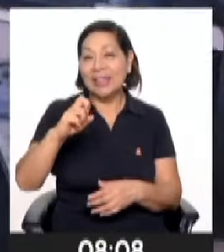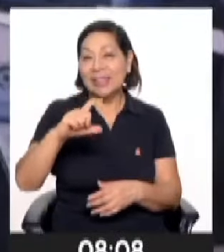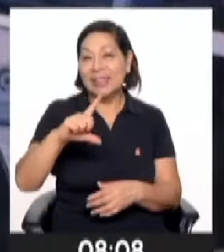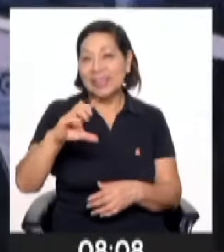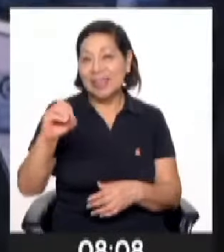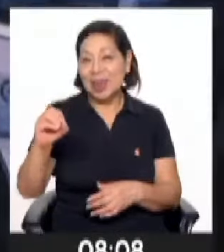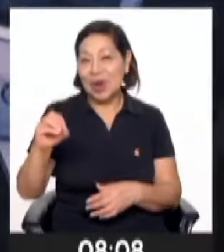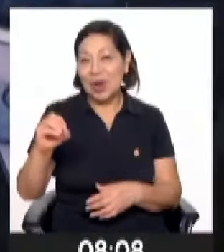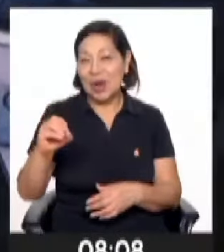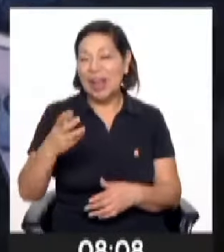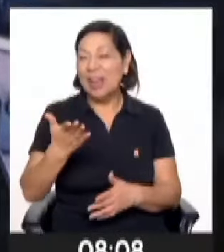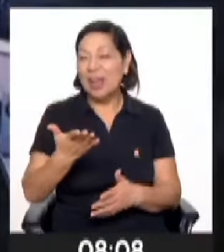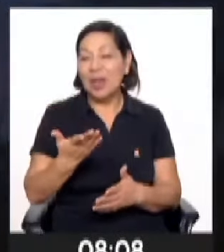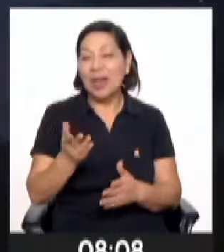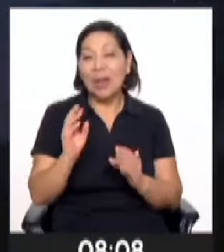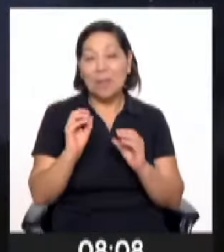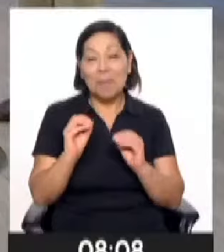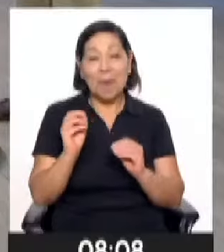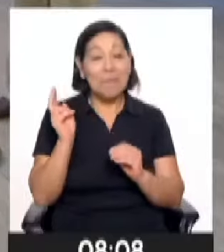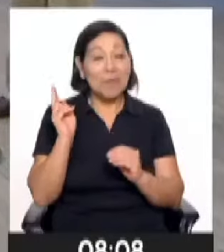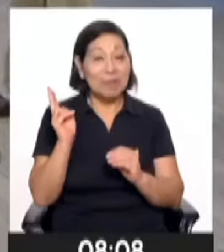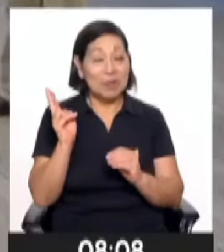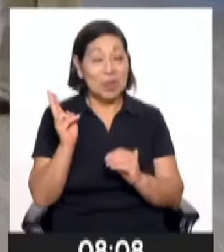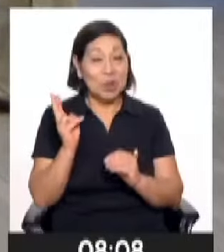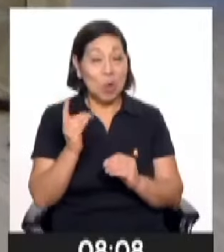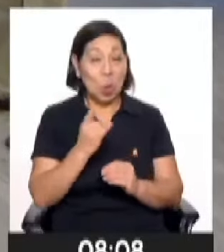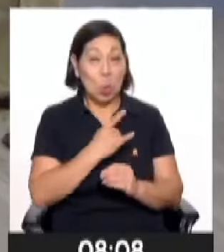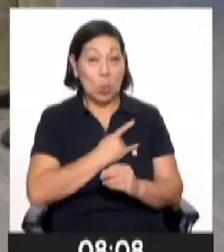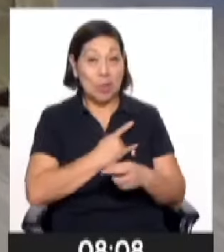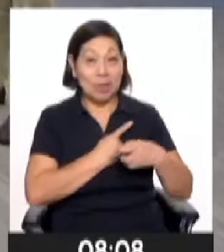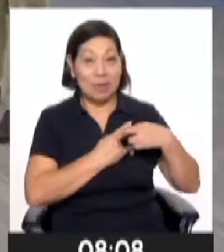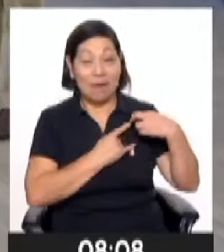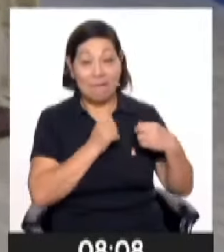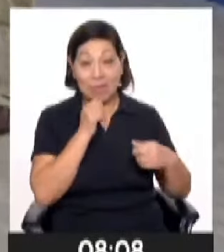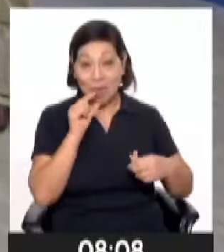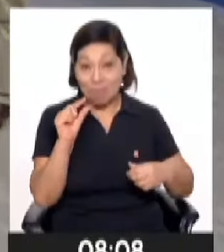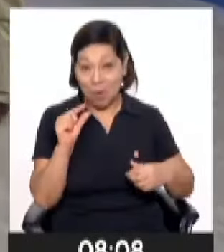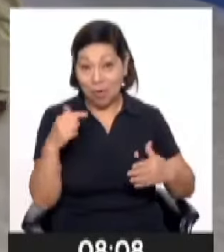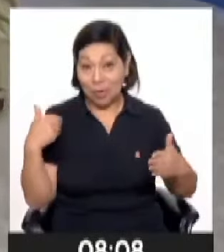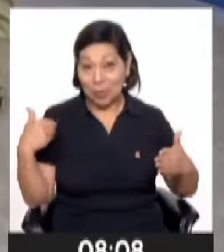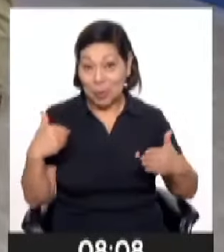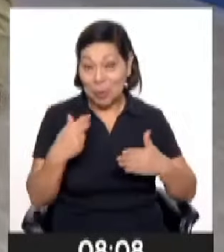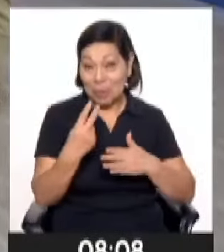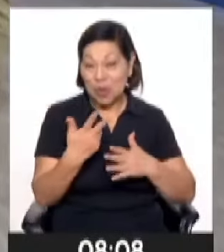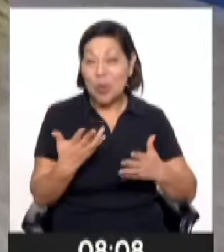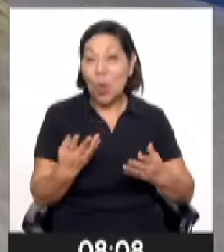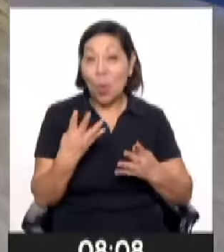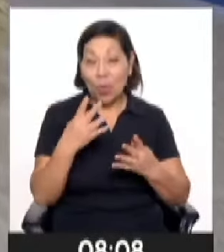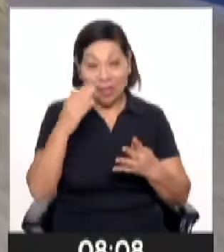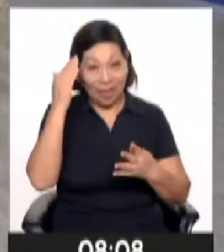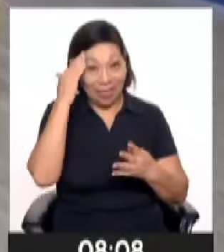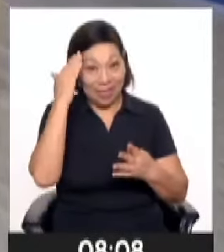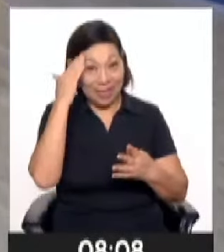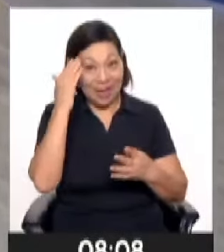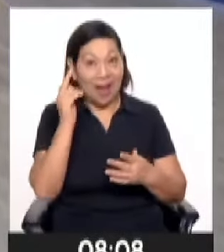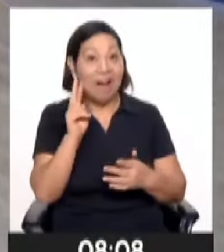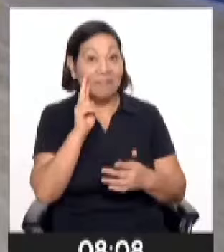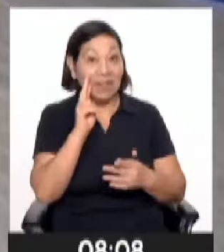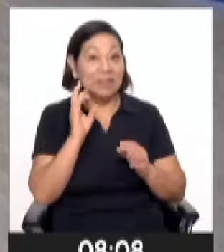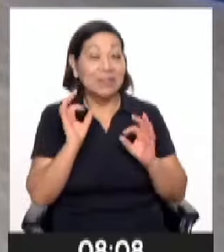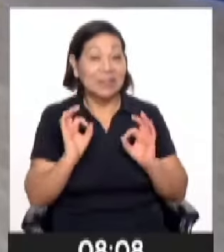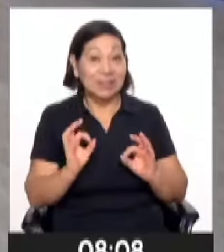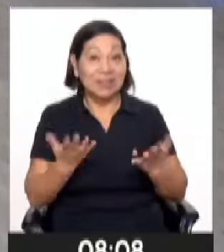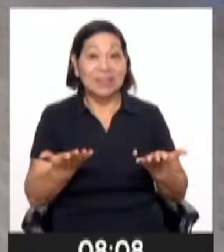experto en finanzas de la Pacífico Business School. Y es que falta muy poco para fiestas patrias, 4 días, y el viernes en